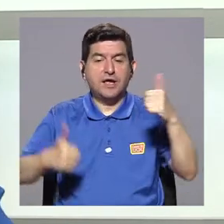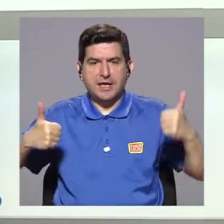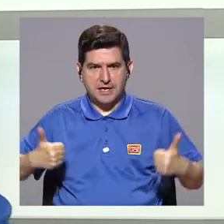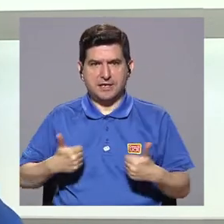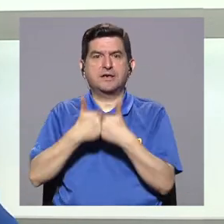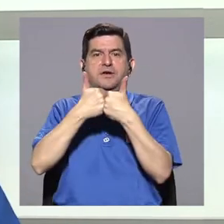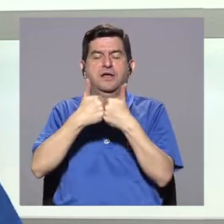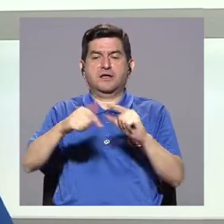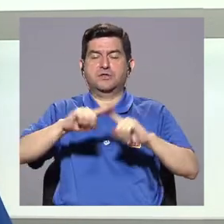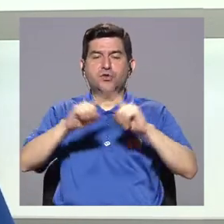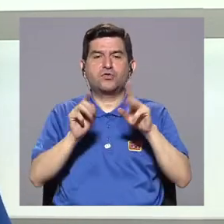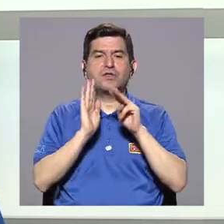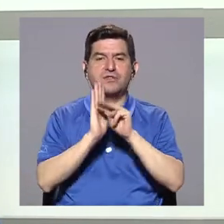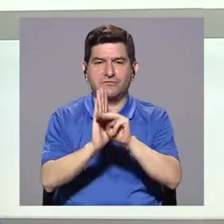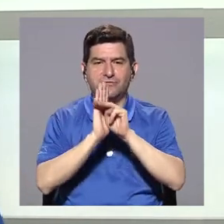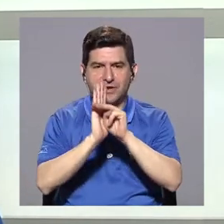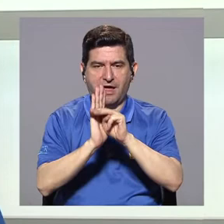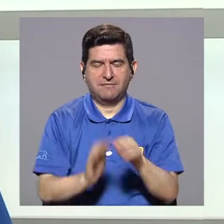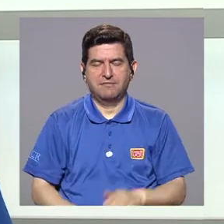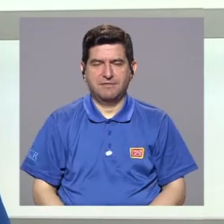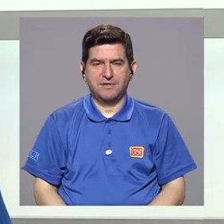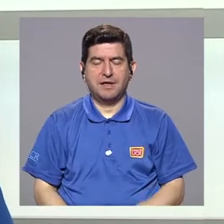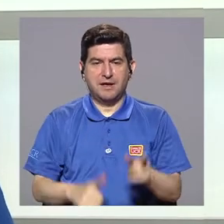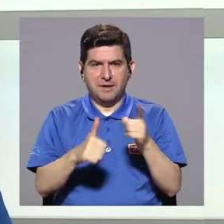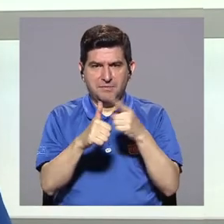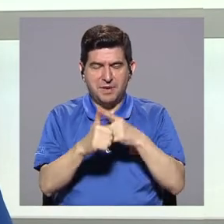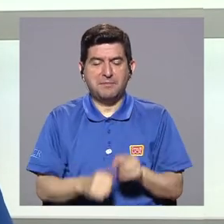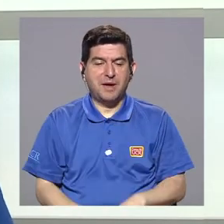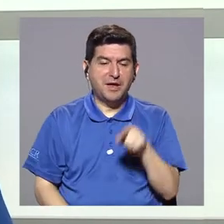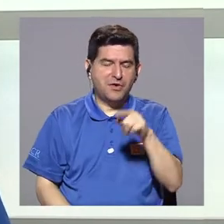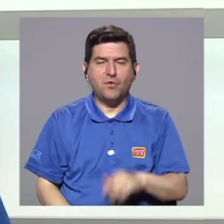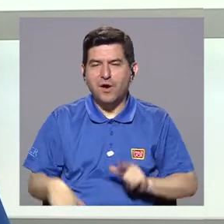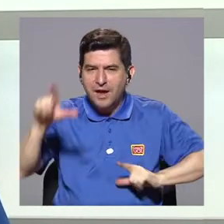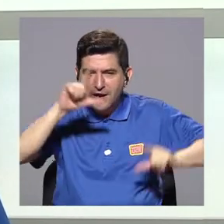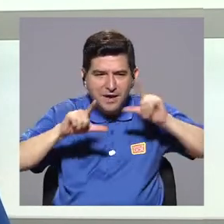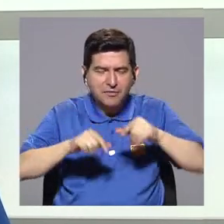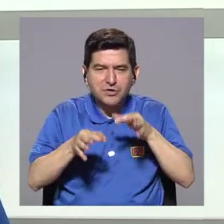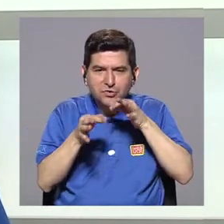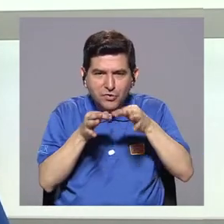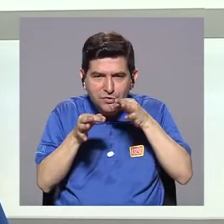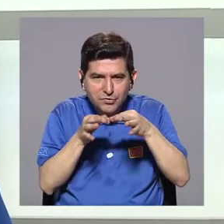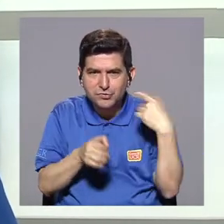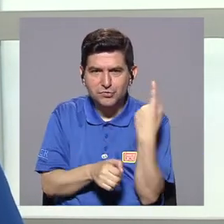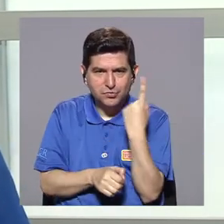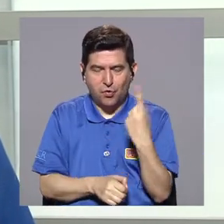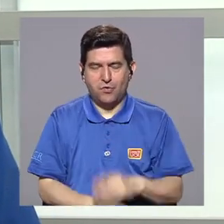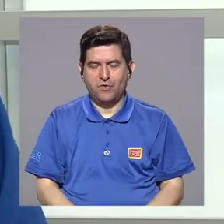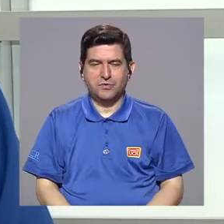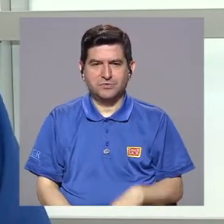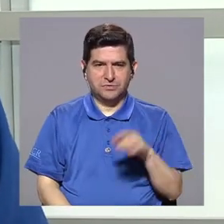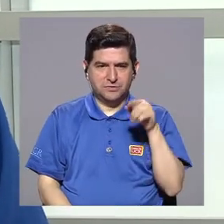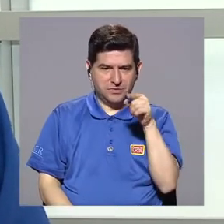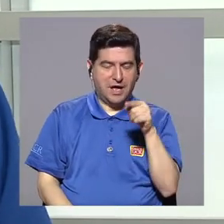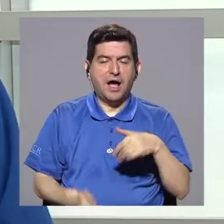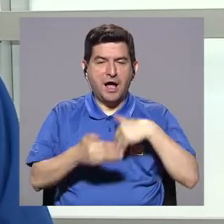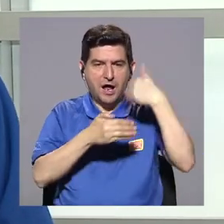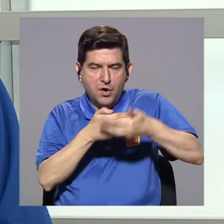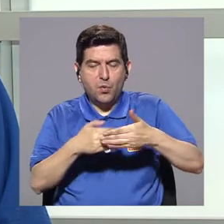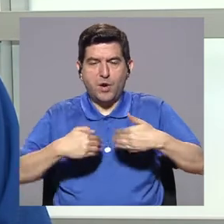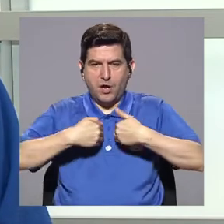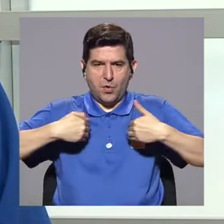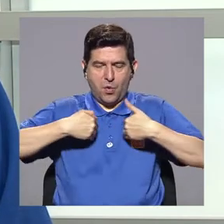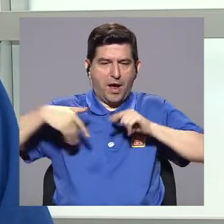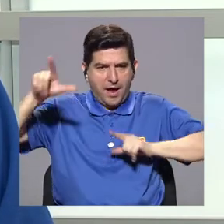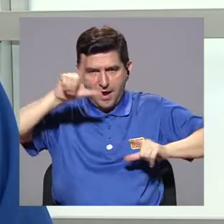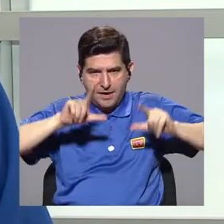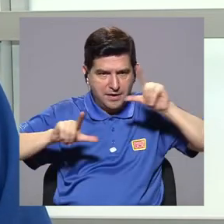luego los retos en diferentes modelos. Empiezan con modelos in vitro, solamente células en cultivo, o por ejemplo. Después